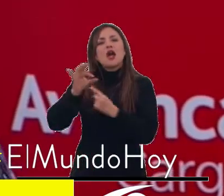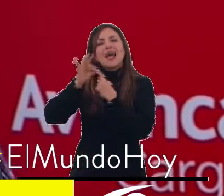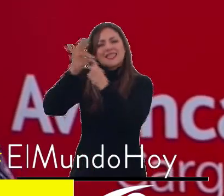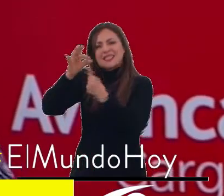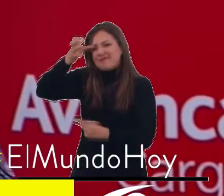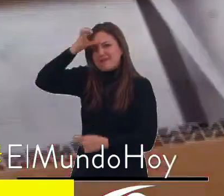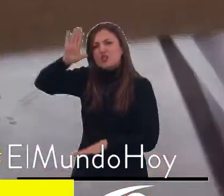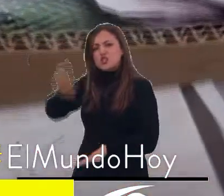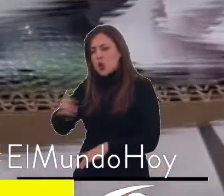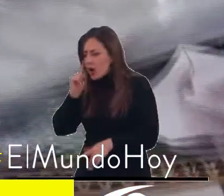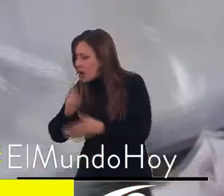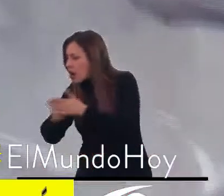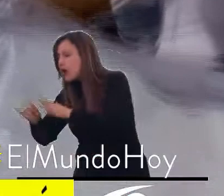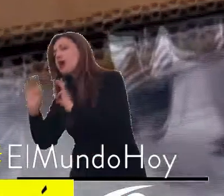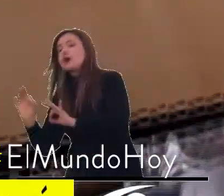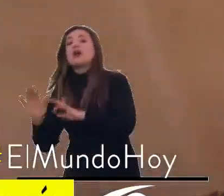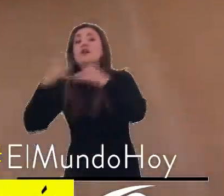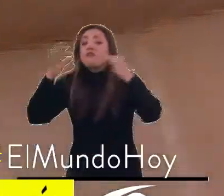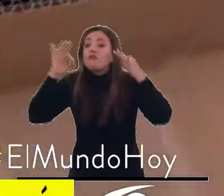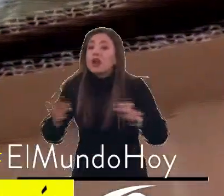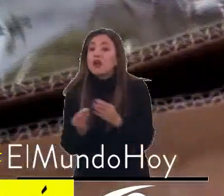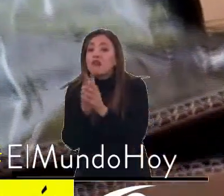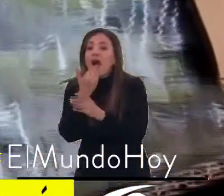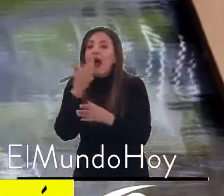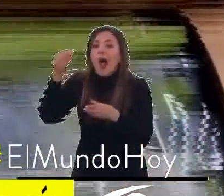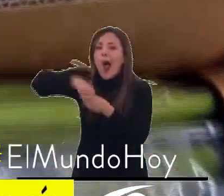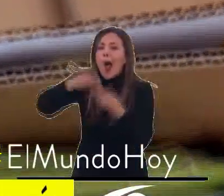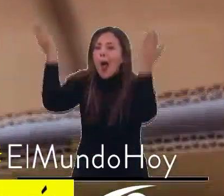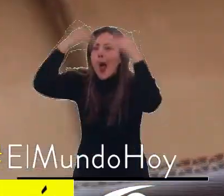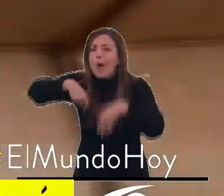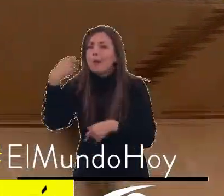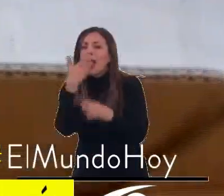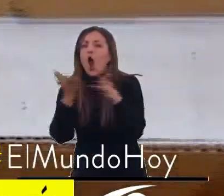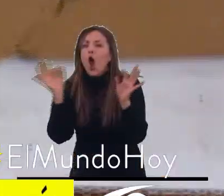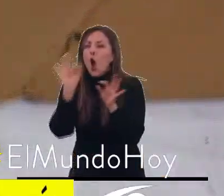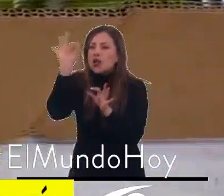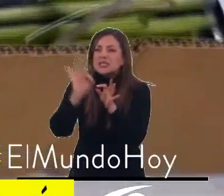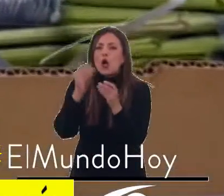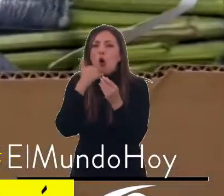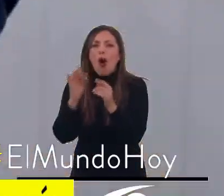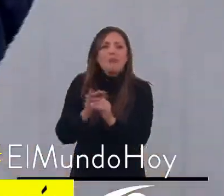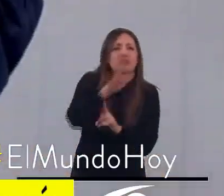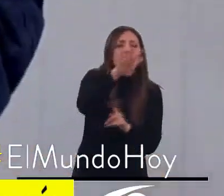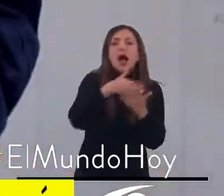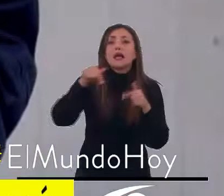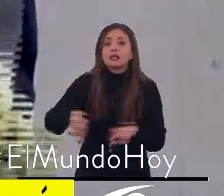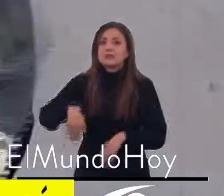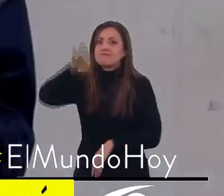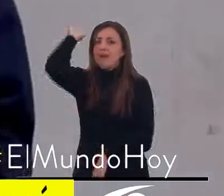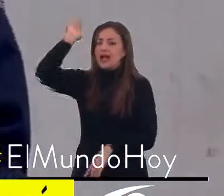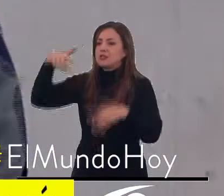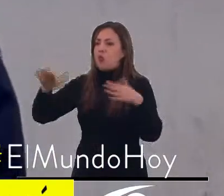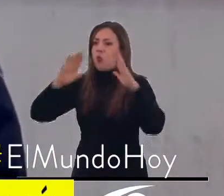haciendo inspecciones. Se aseguran de que las flores no lleven contrabando, plagas o insectos invasivos. Esta época es la más ocupada del